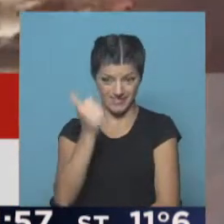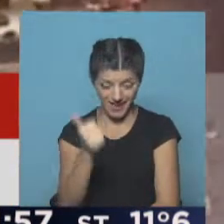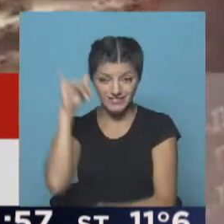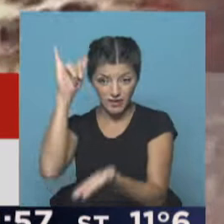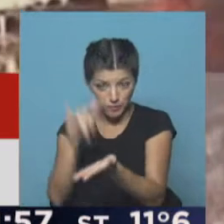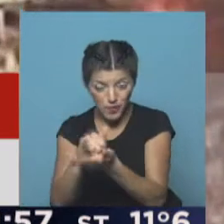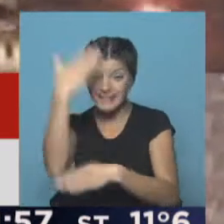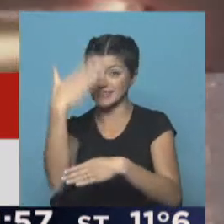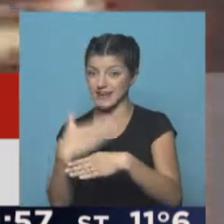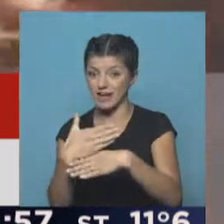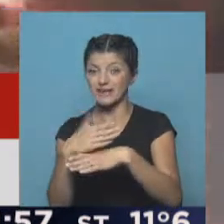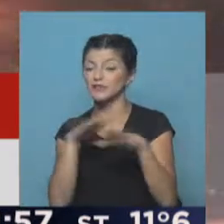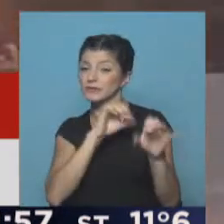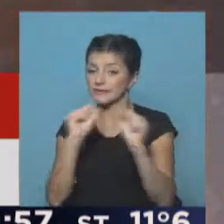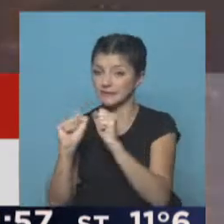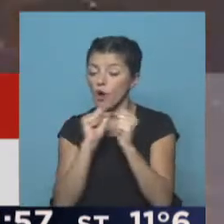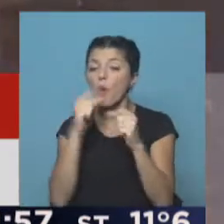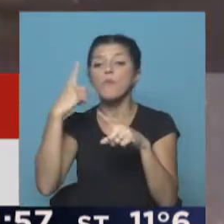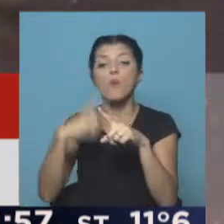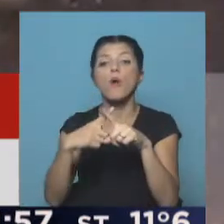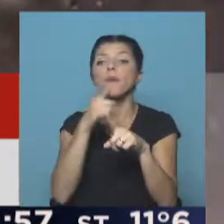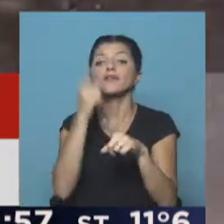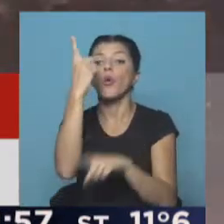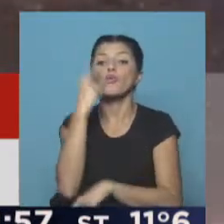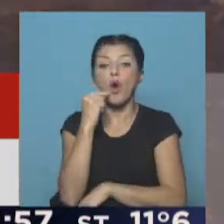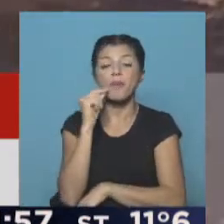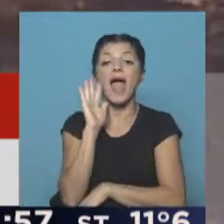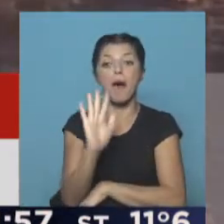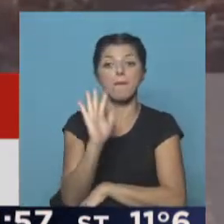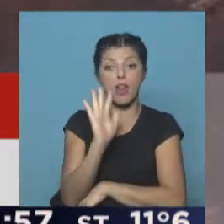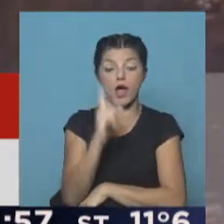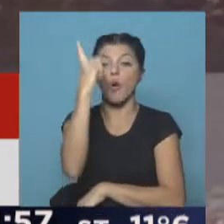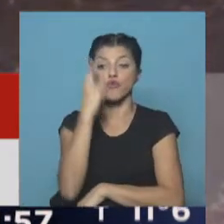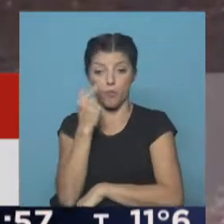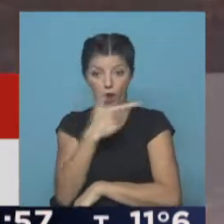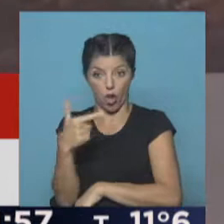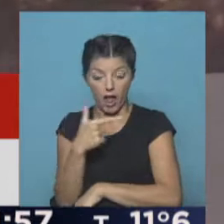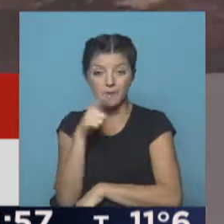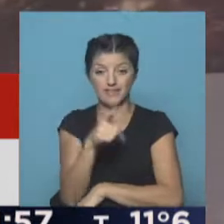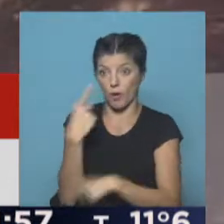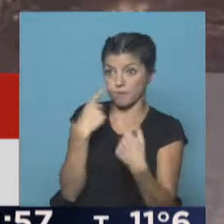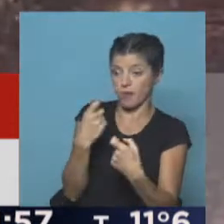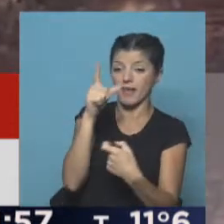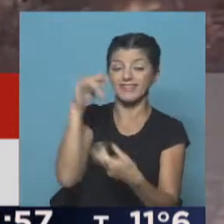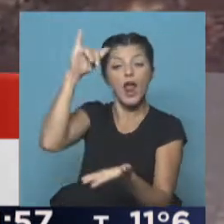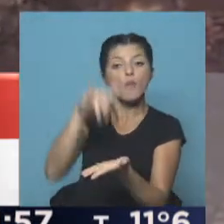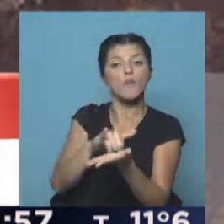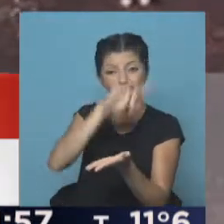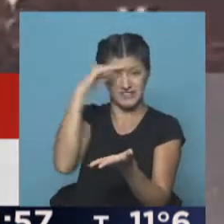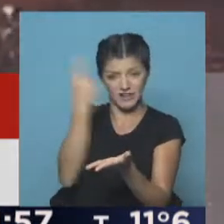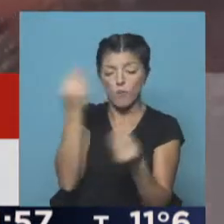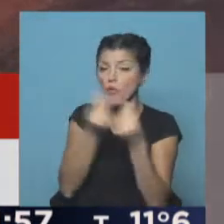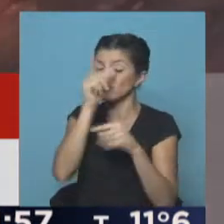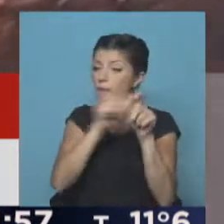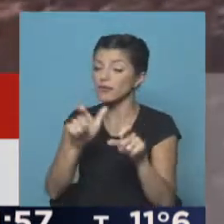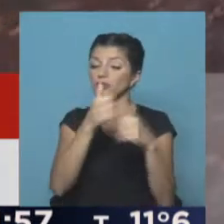viven momentos de extrema tensión por la amenaza de un hombre. Un hombre armado fue reportado en el aeropuerto internacional de Orlando y una multitud de